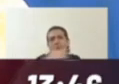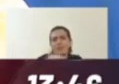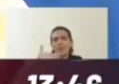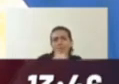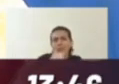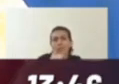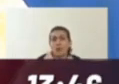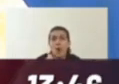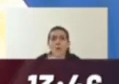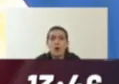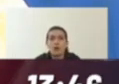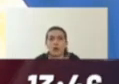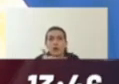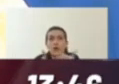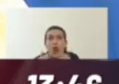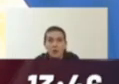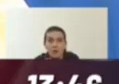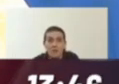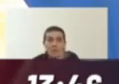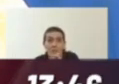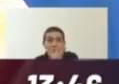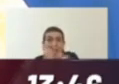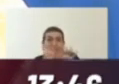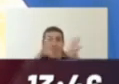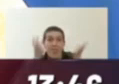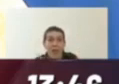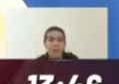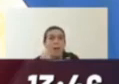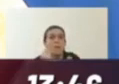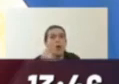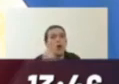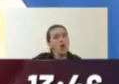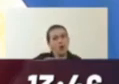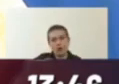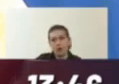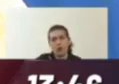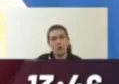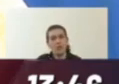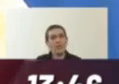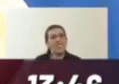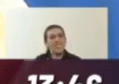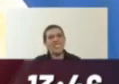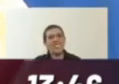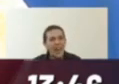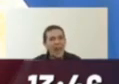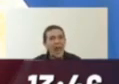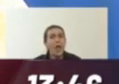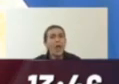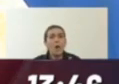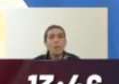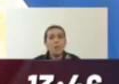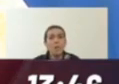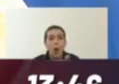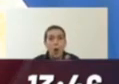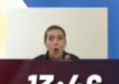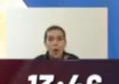de pandemia. Porque nosotros sentimos que el problema se acota y